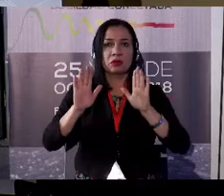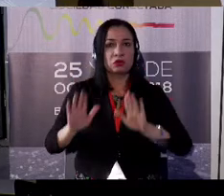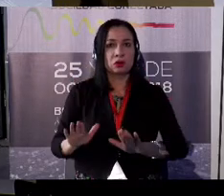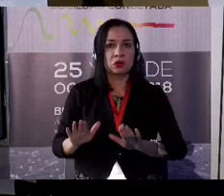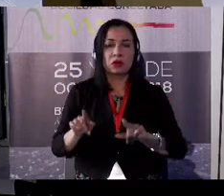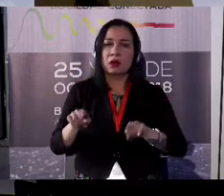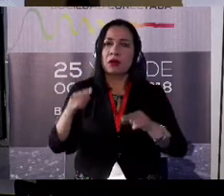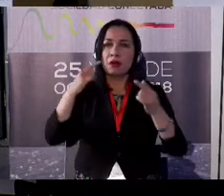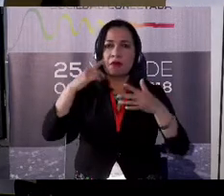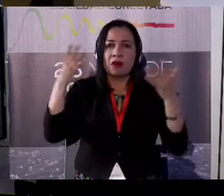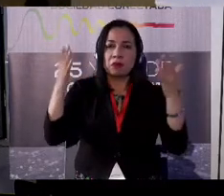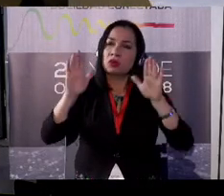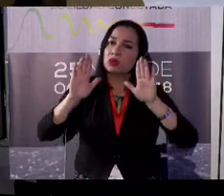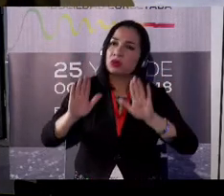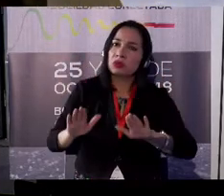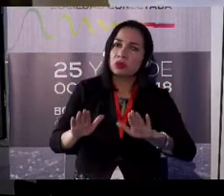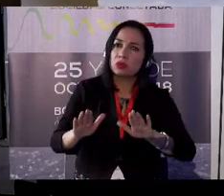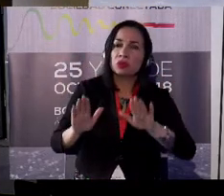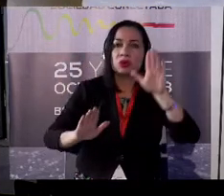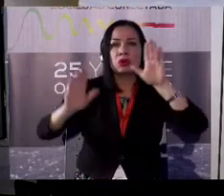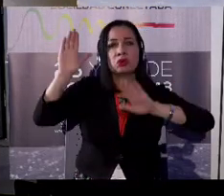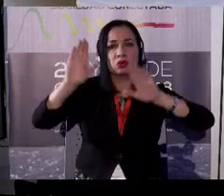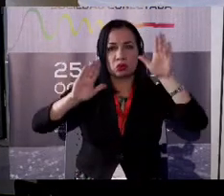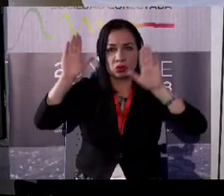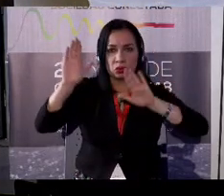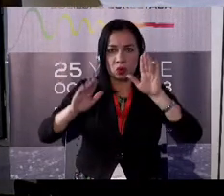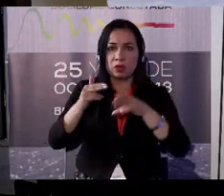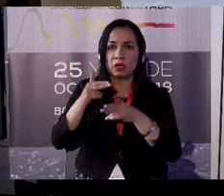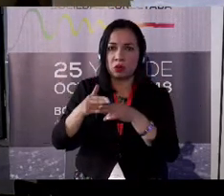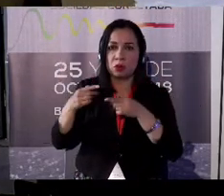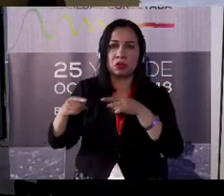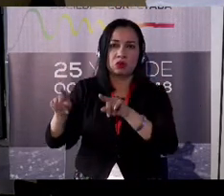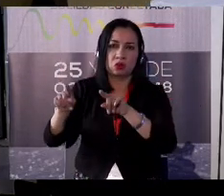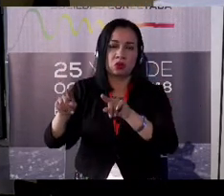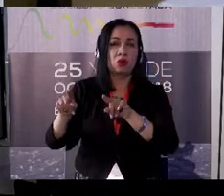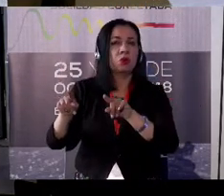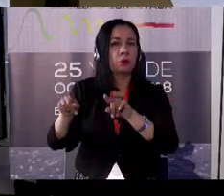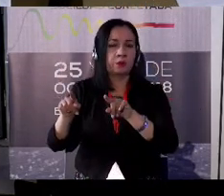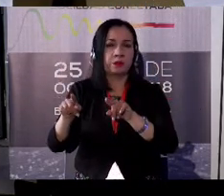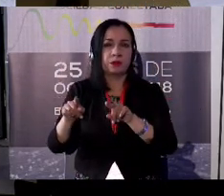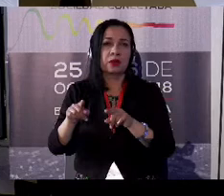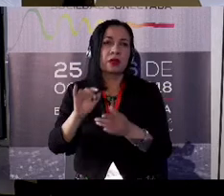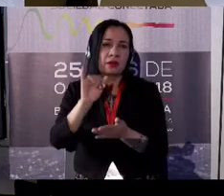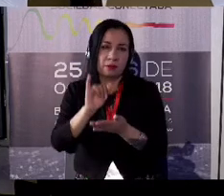conoce esa subasta como la subasta Vickrey. La subasta